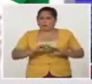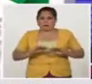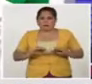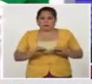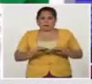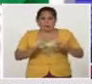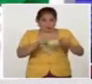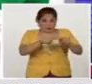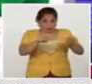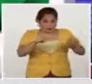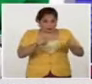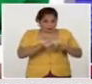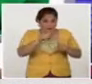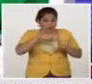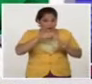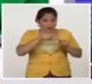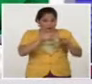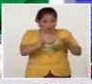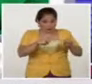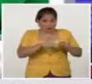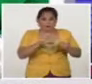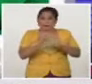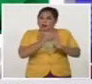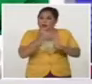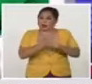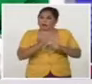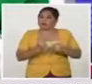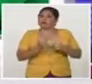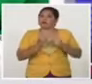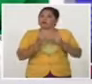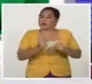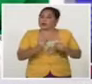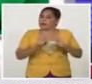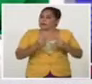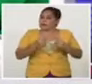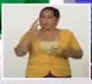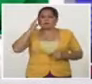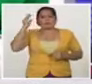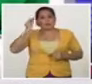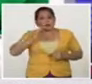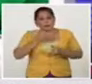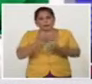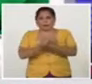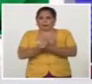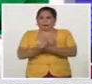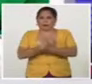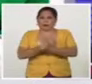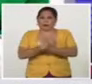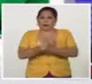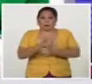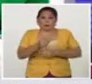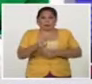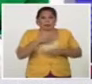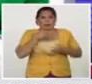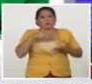cuales se trabaja fuertemente, pero indiscutiblemente es un riesgo muy elevado.